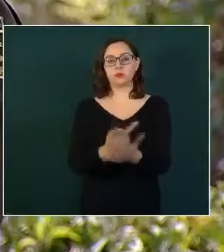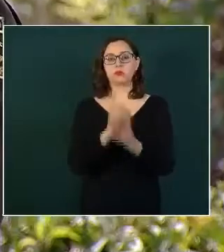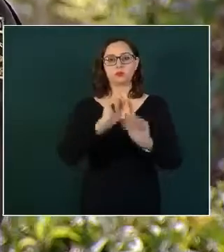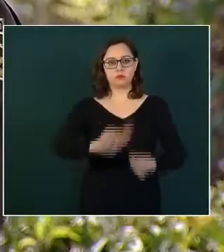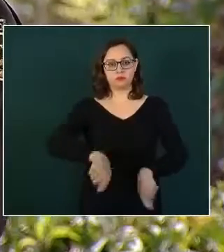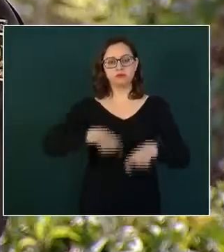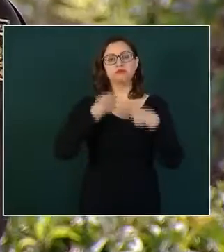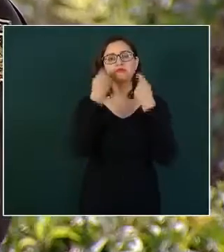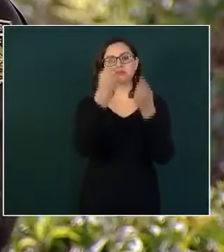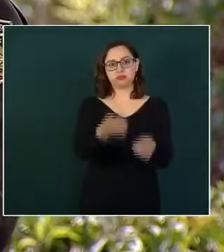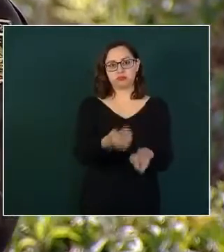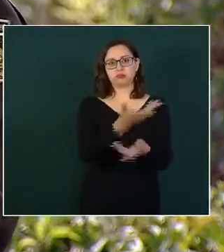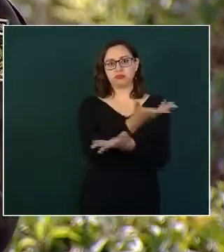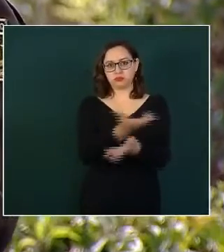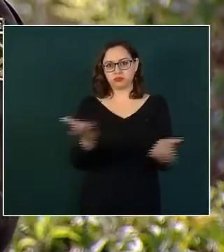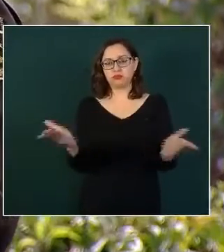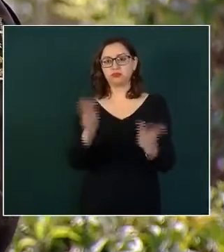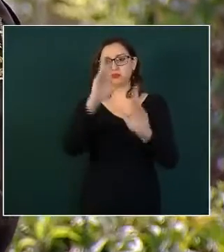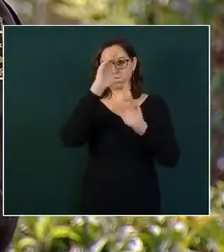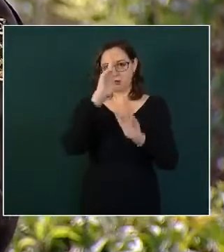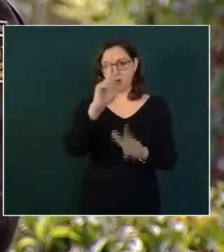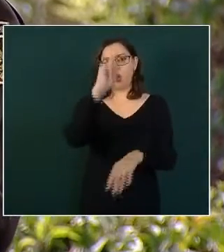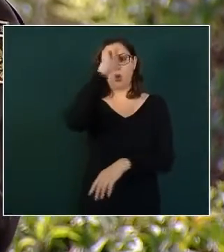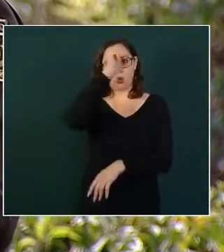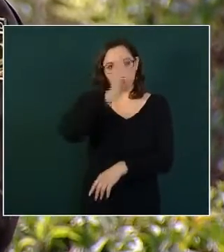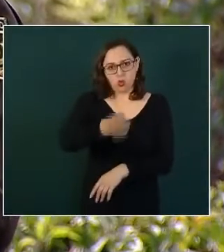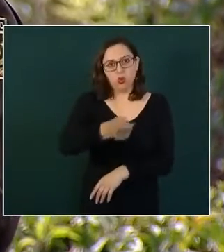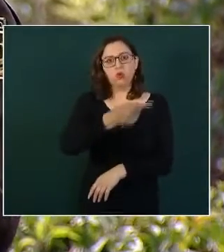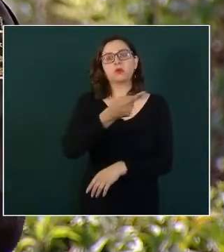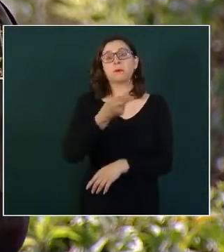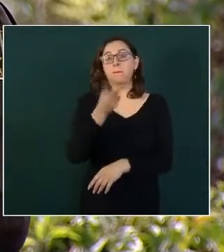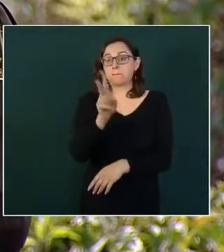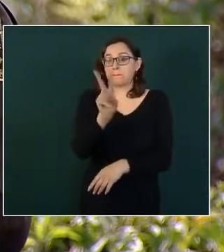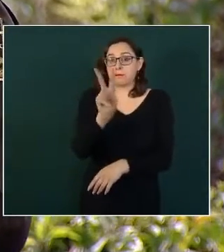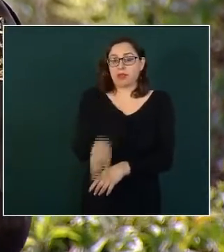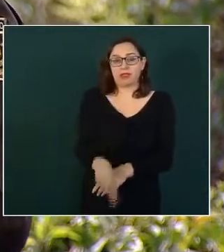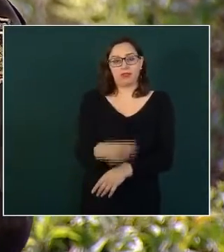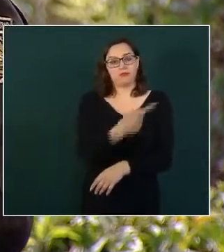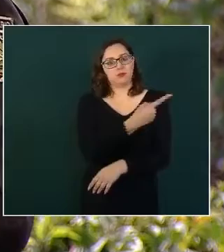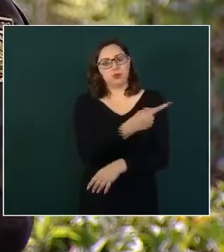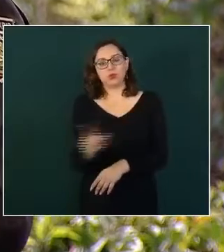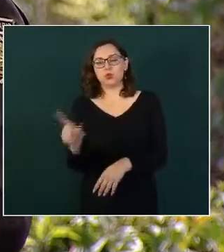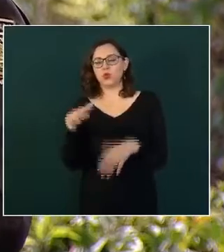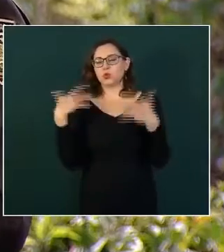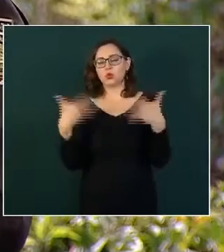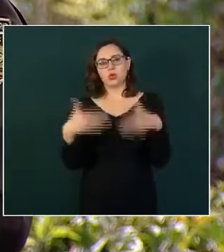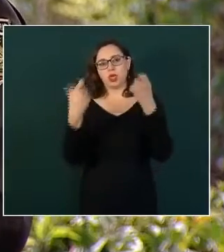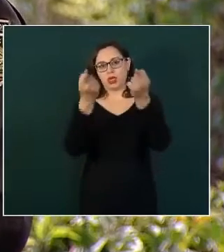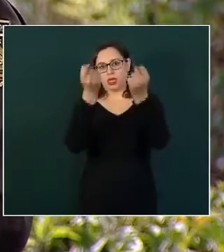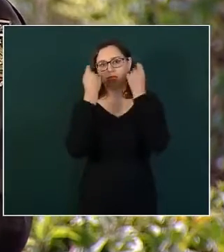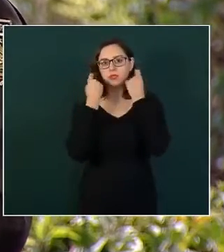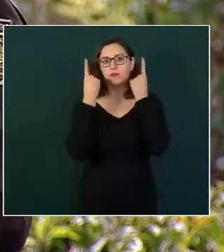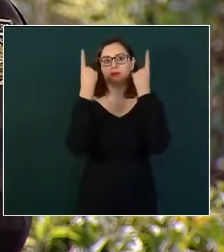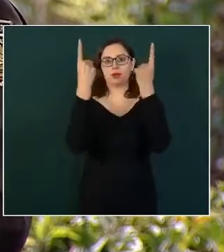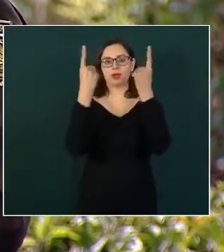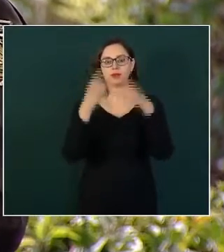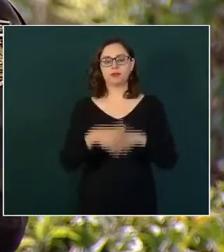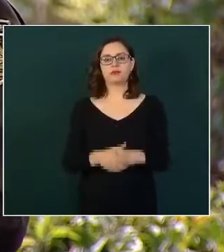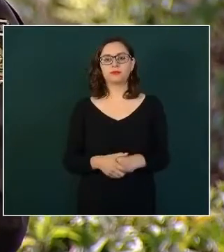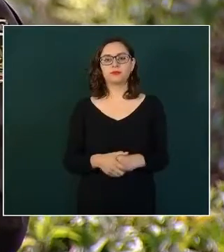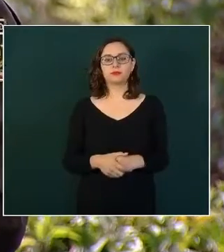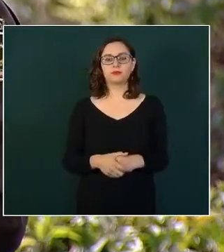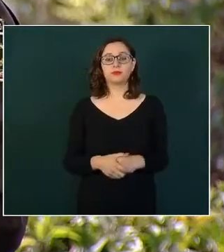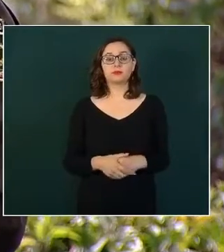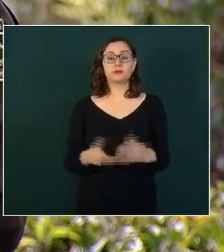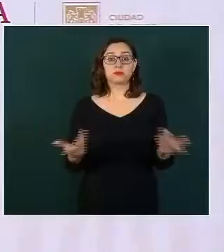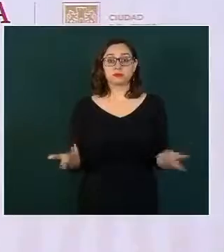de desempeño y misiones honoríficas a quienes se han hecho merecedores a estas recompensas. Personal